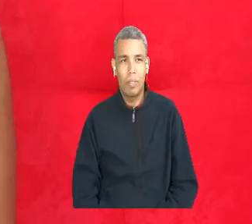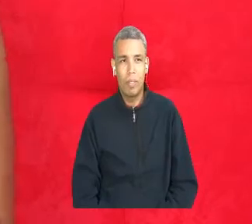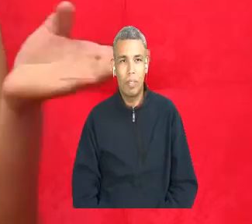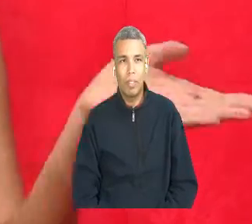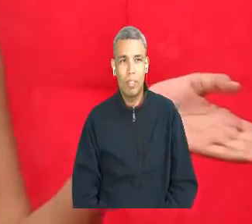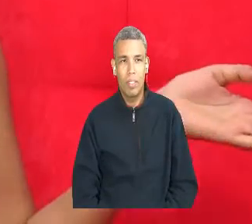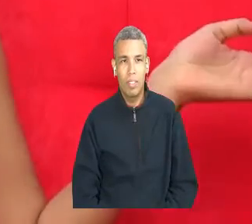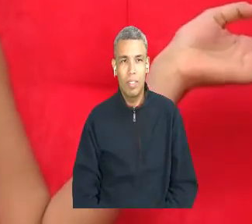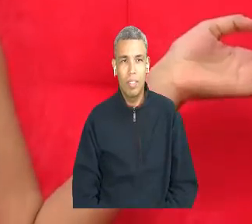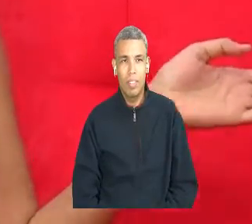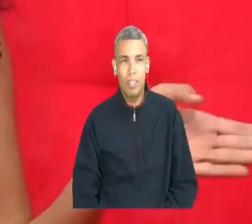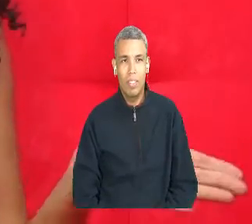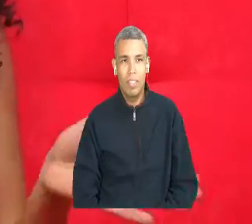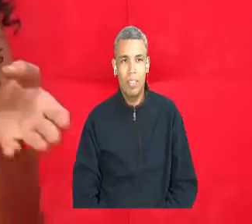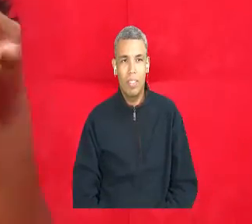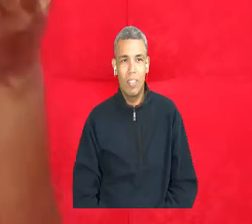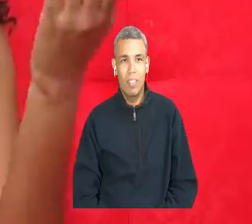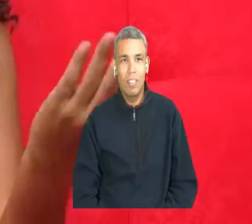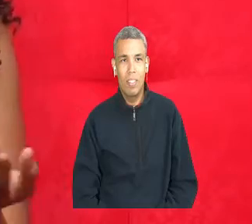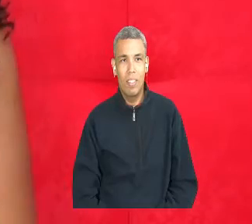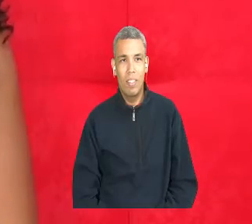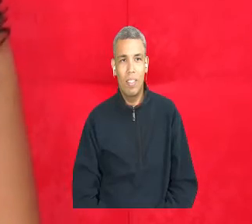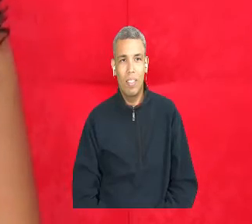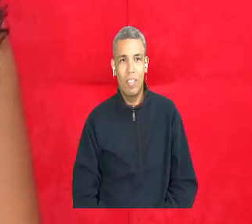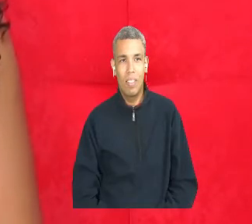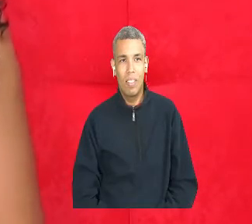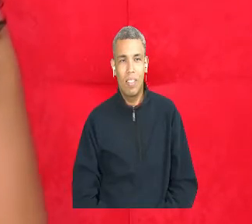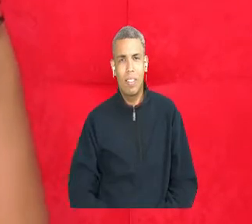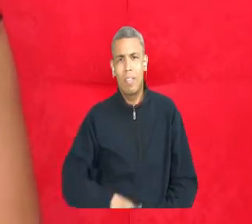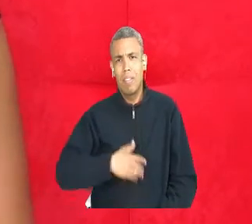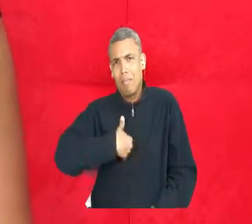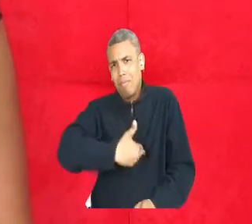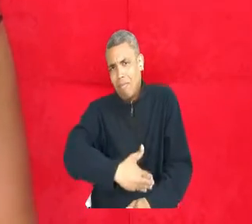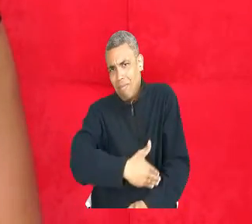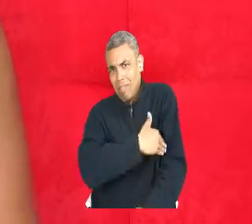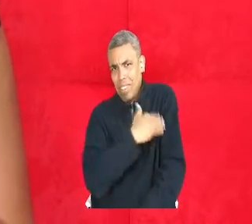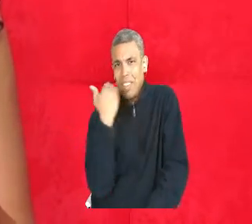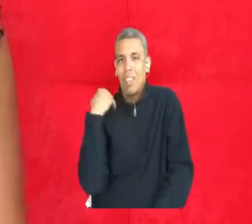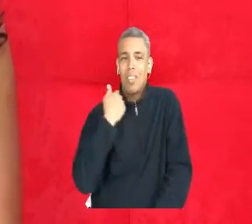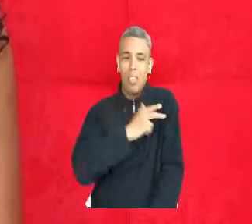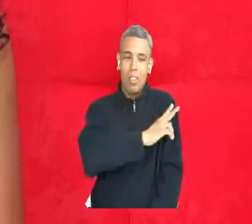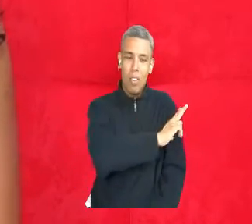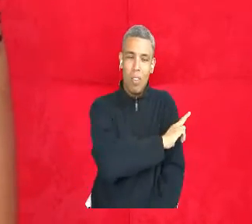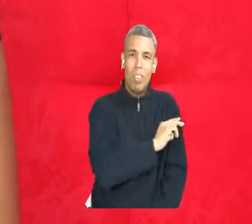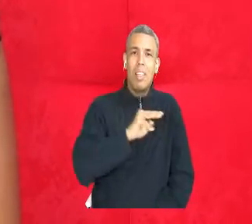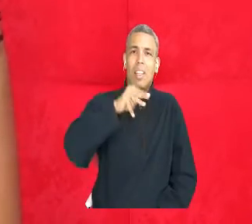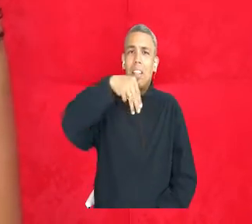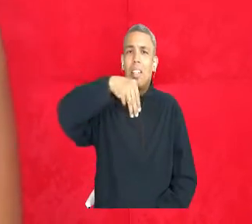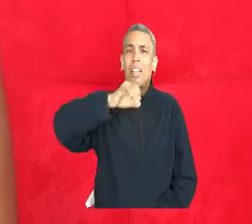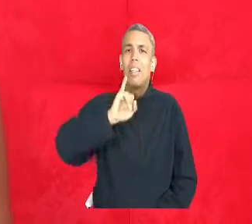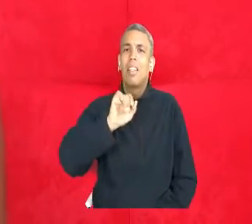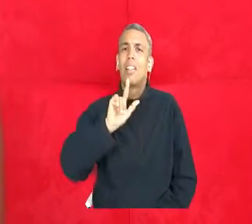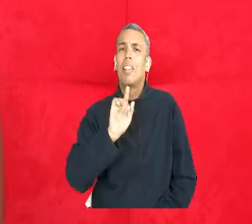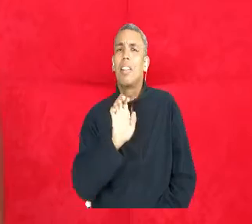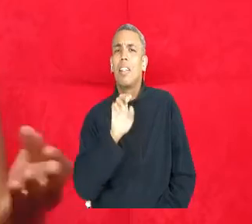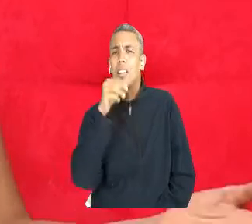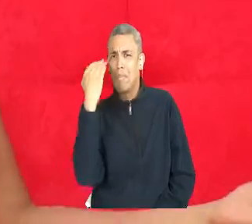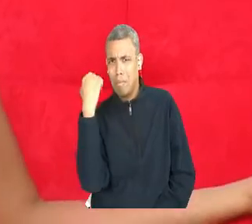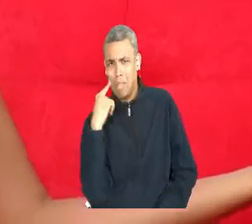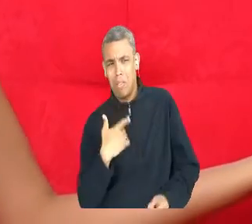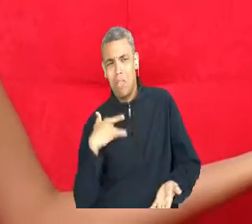hace poco como lo dijimos ahorita estuvo allá en el hotel millenium comí delicioso y había un ambiente espectacular pero yo